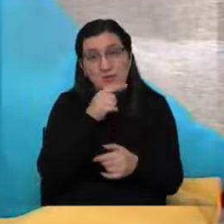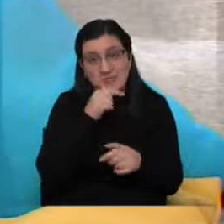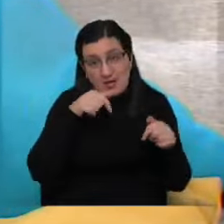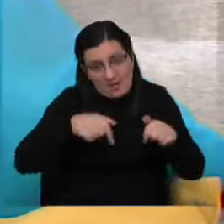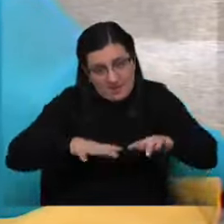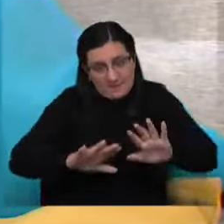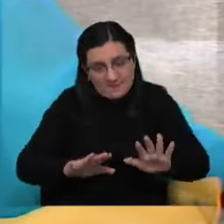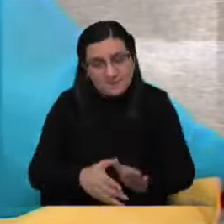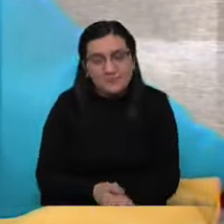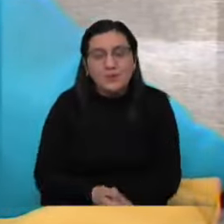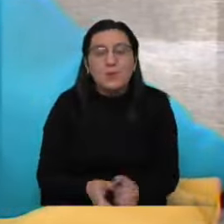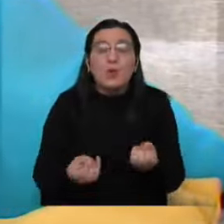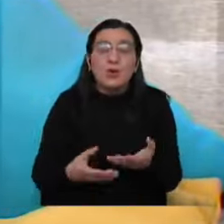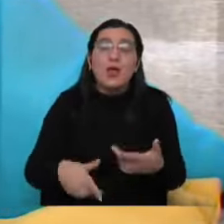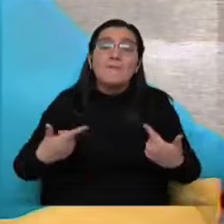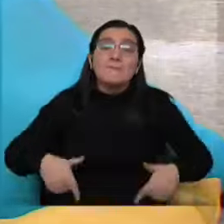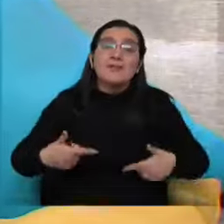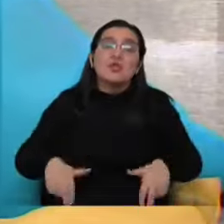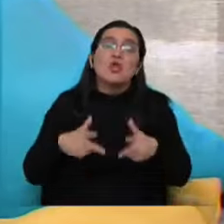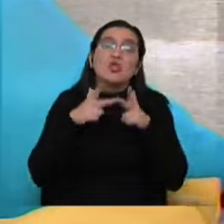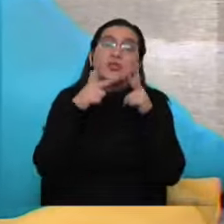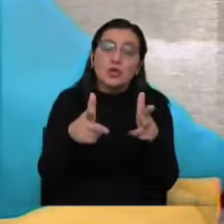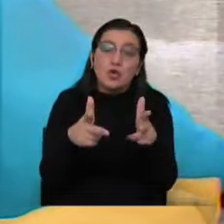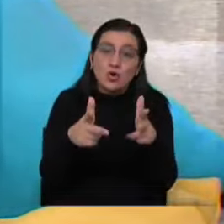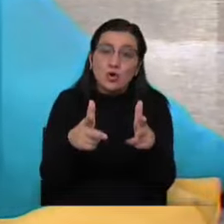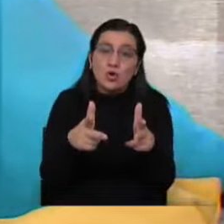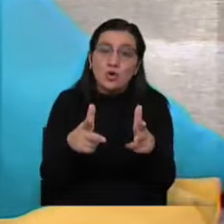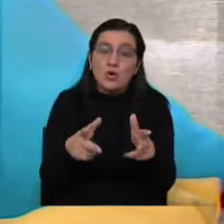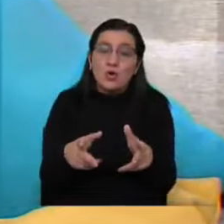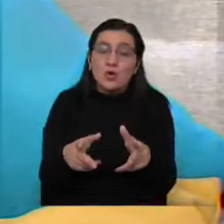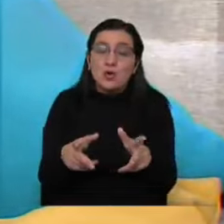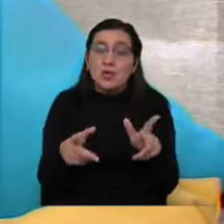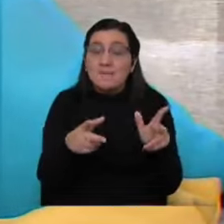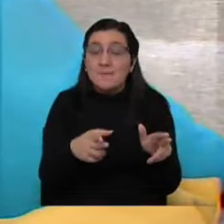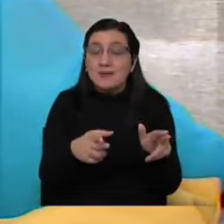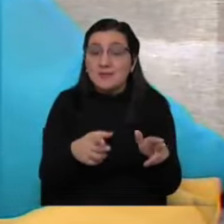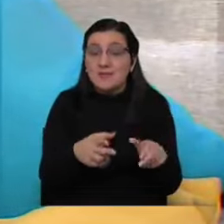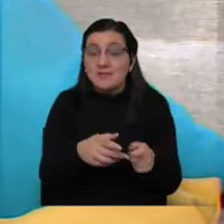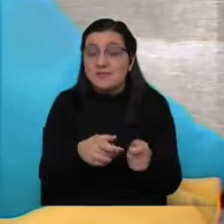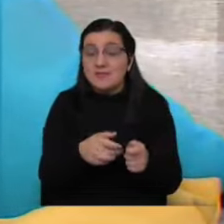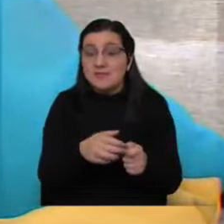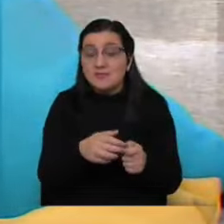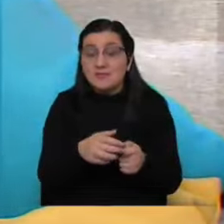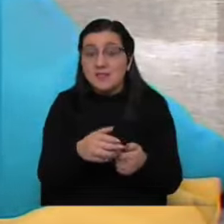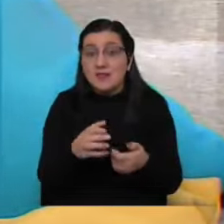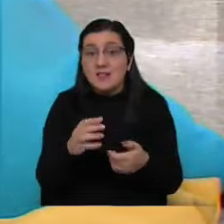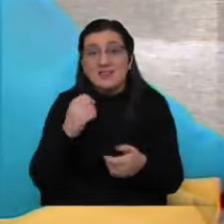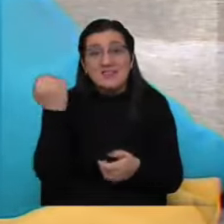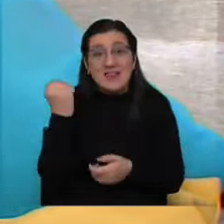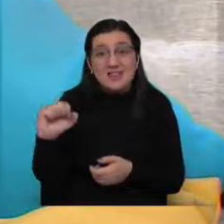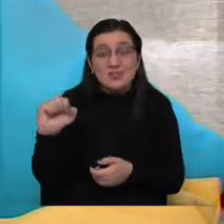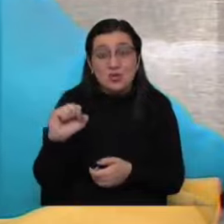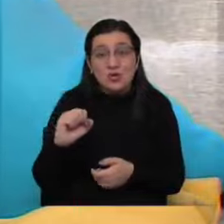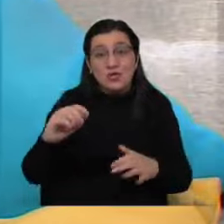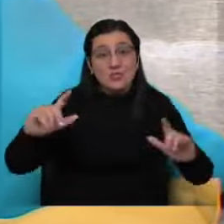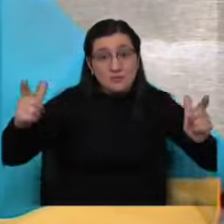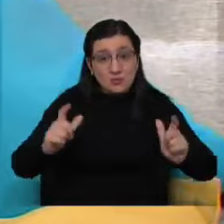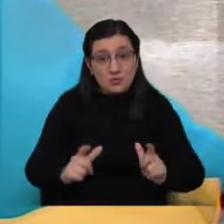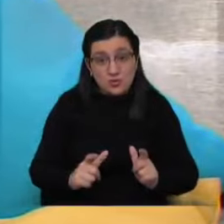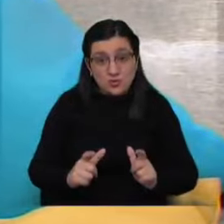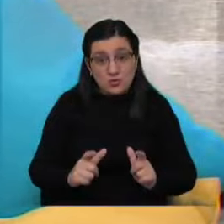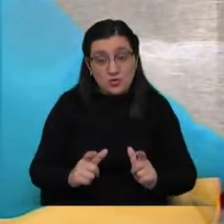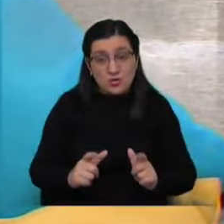sus alocuciones él dice el ministro dice que parte de la represión del delito de un delito en particular que son las rapiñas se ha